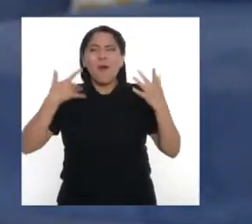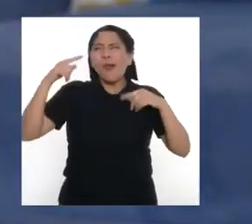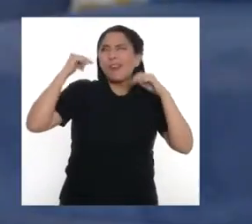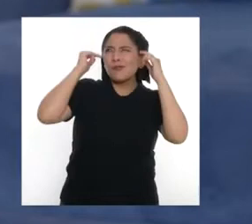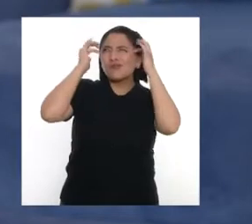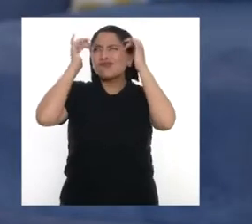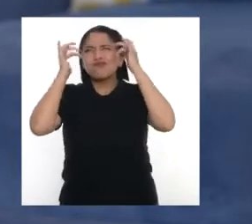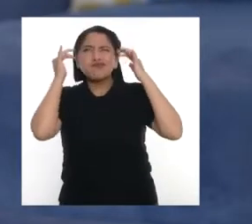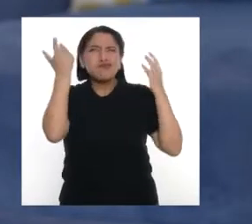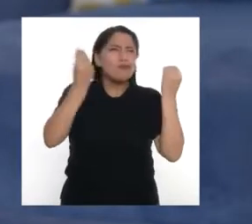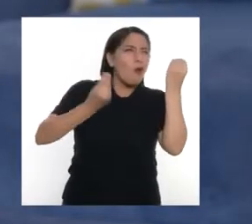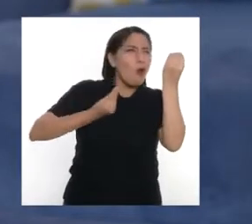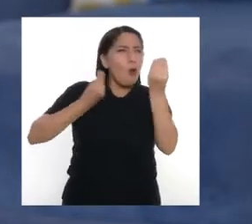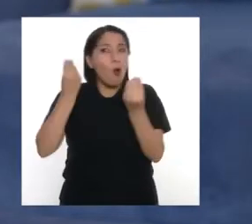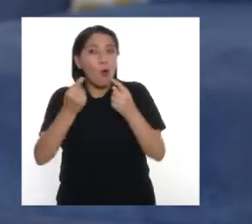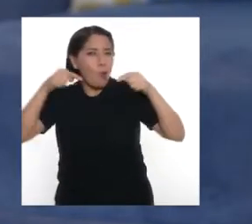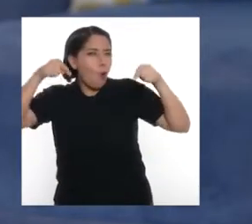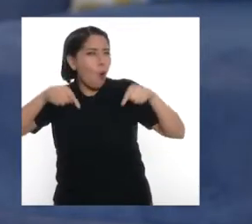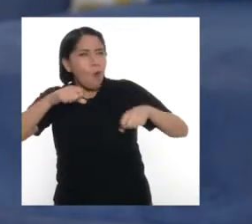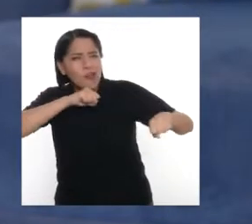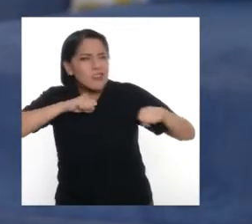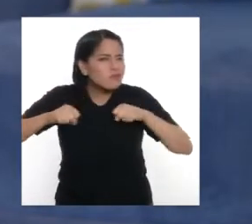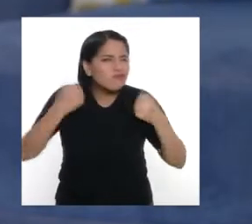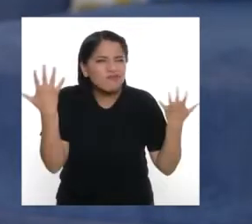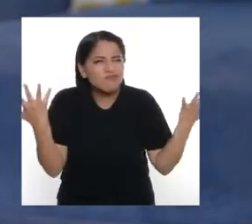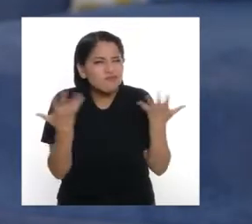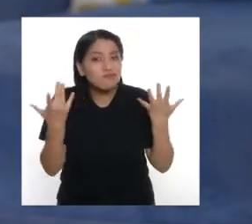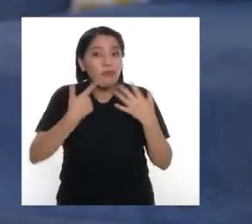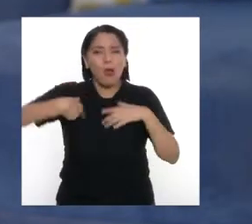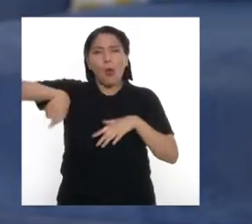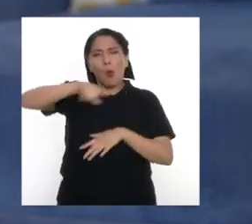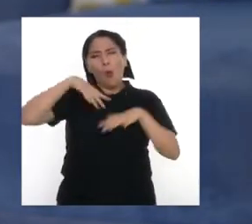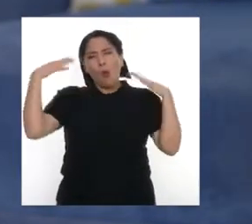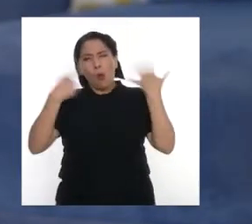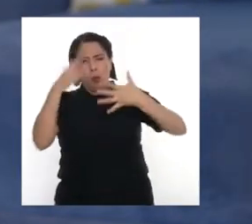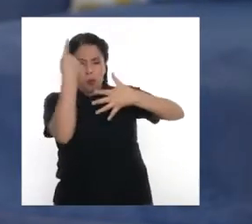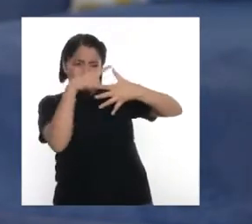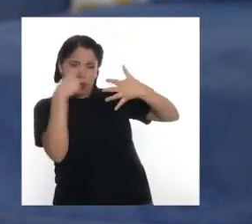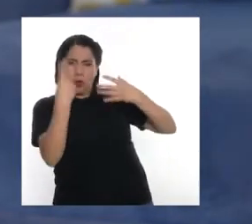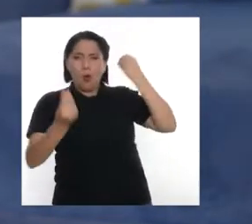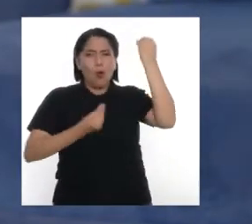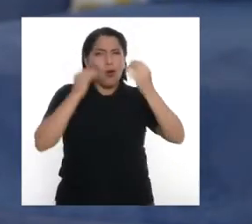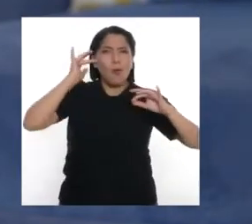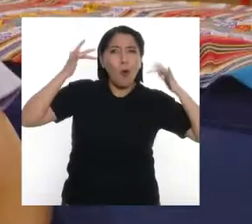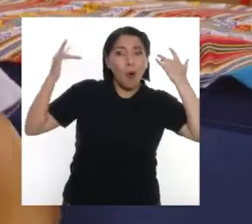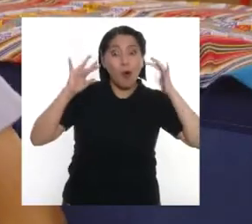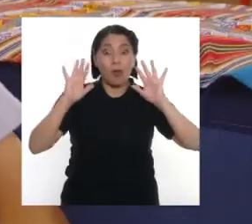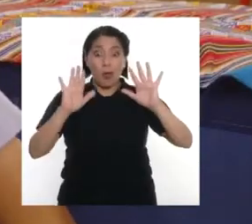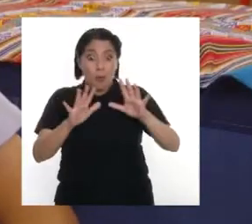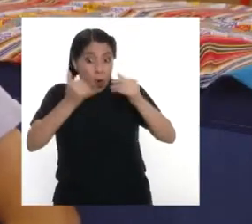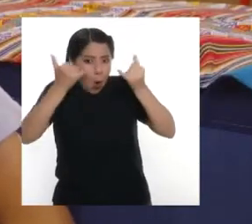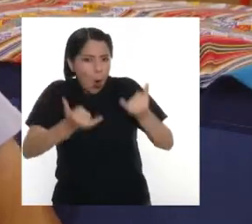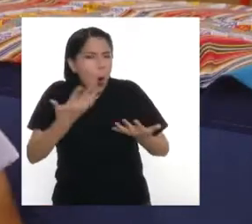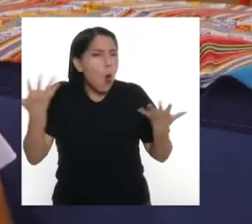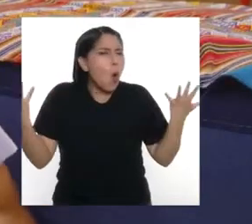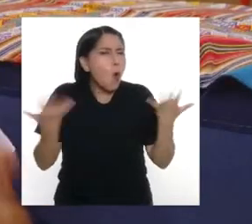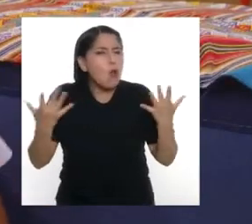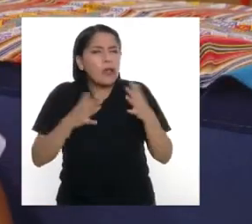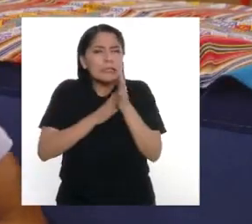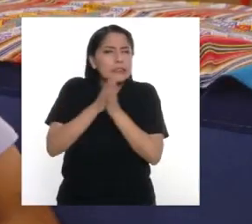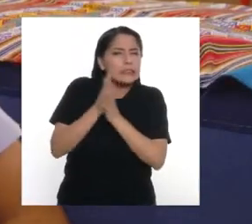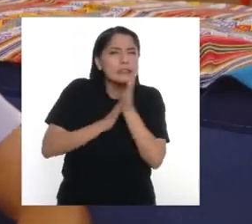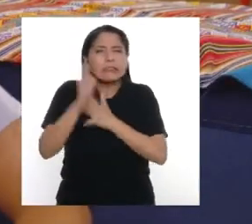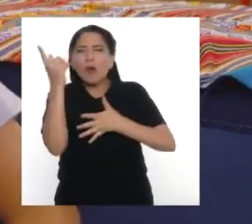estado pensando en qué podemos hacer el día de hoy. Hemos dicho que hay muchas maneras de hacer sonidos. Pero hoy queremos hacer